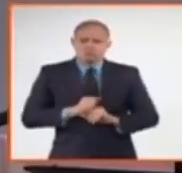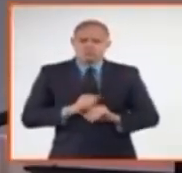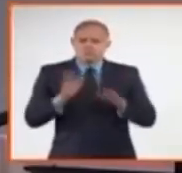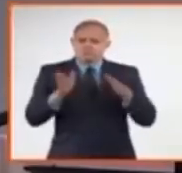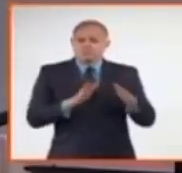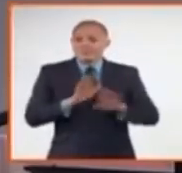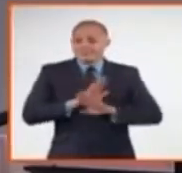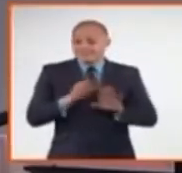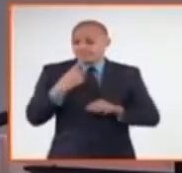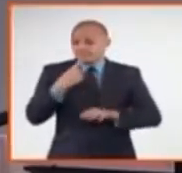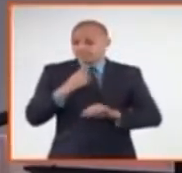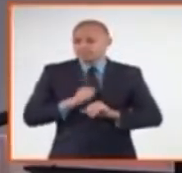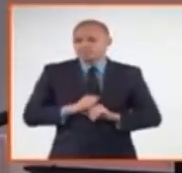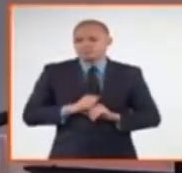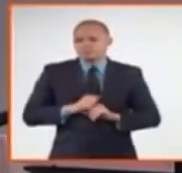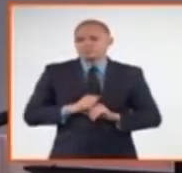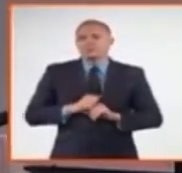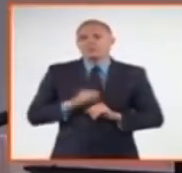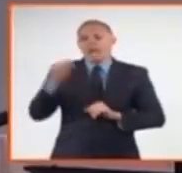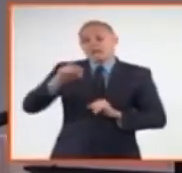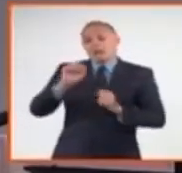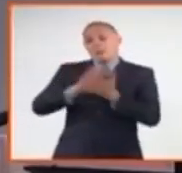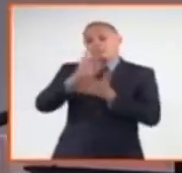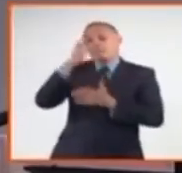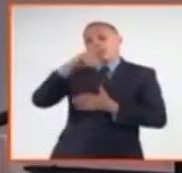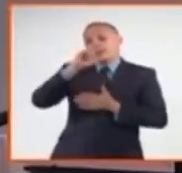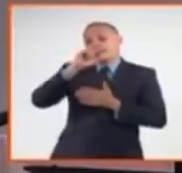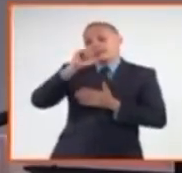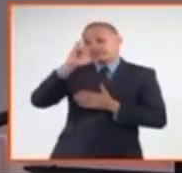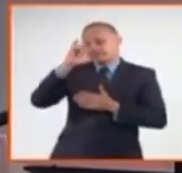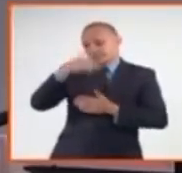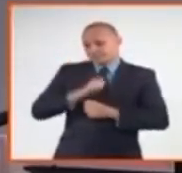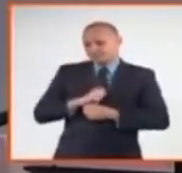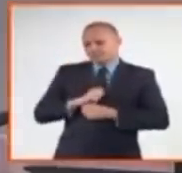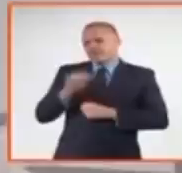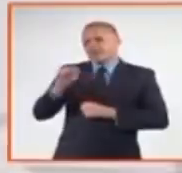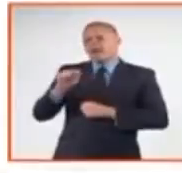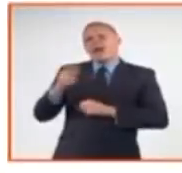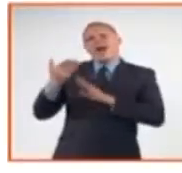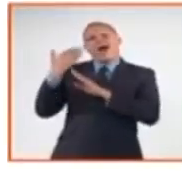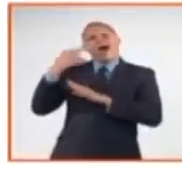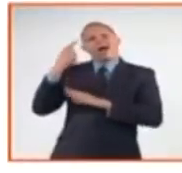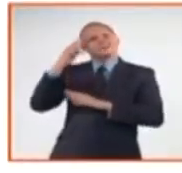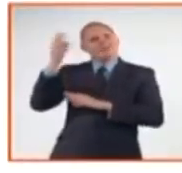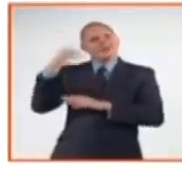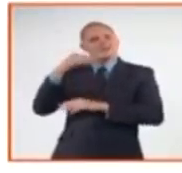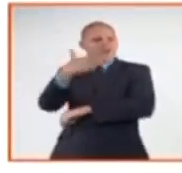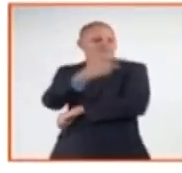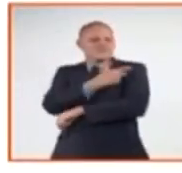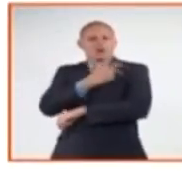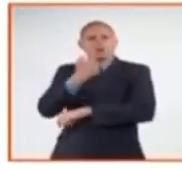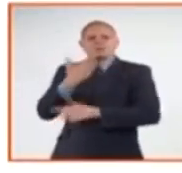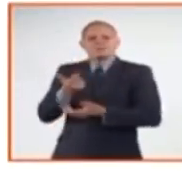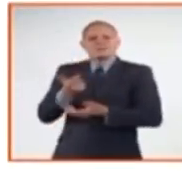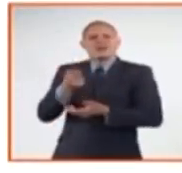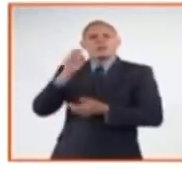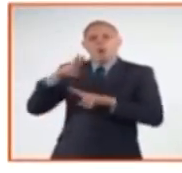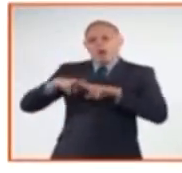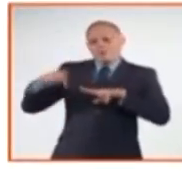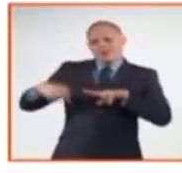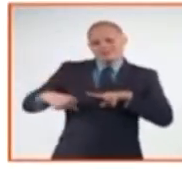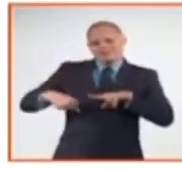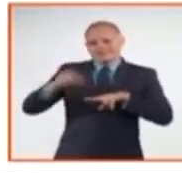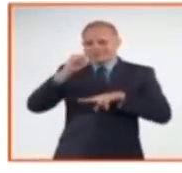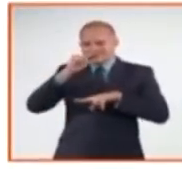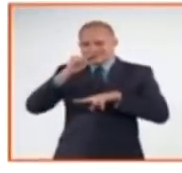calcio del virus la hepatitis b que es un antígeno que hemos estudiado extensamente en el cb que es una proteína que tiene la capacidad de estimular la